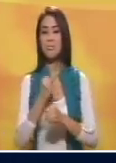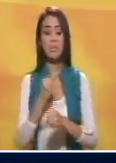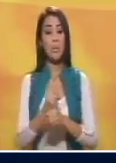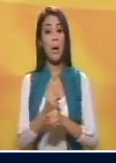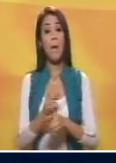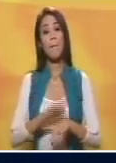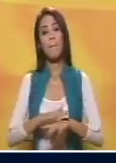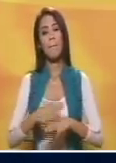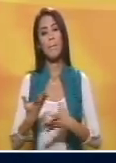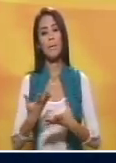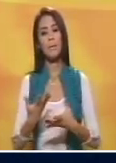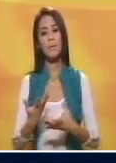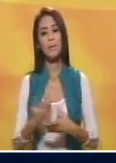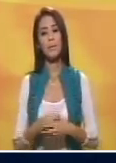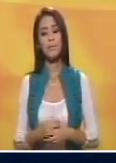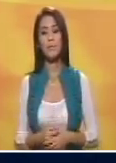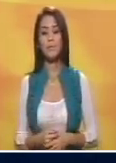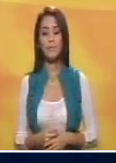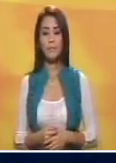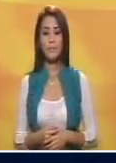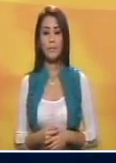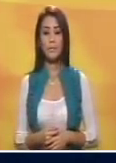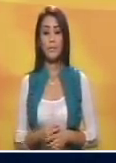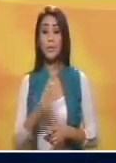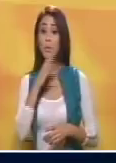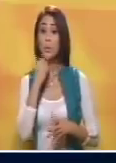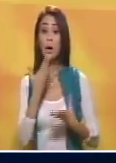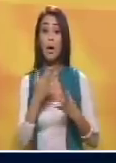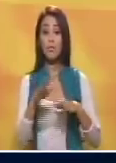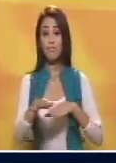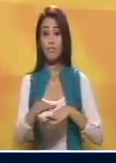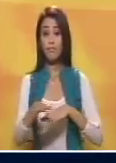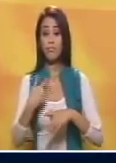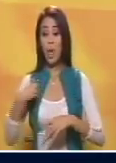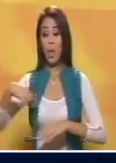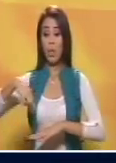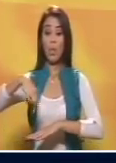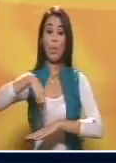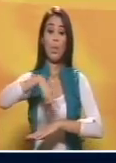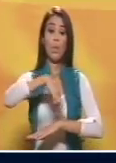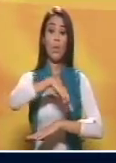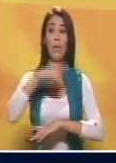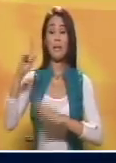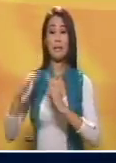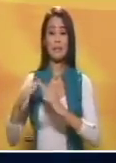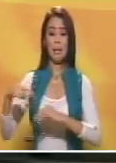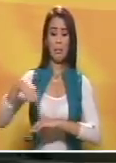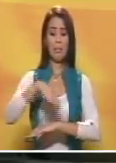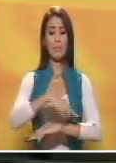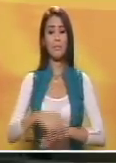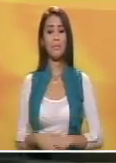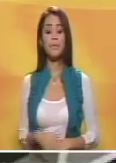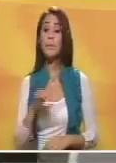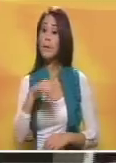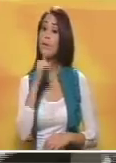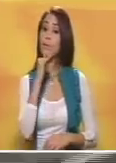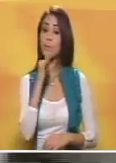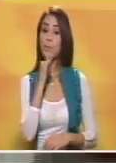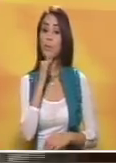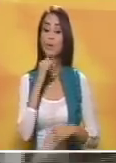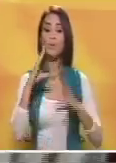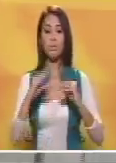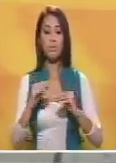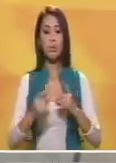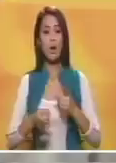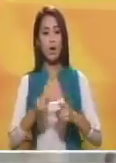muchos no están trabajando por la misma situación. No hay tráfico. Yo tuve que venir a pie de mi casa. Vale la pena destacar que la afectación además provocó